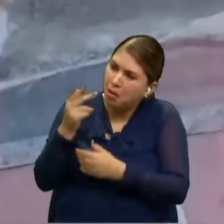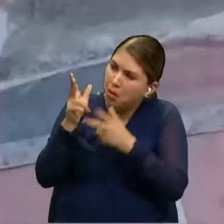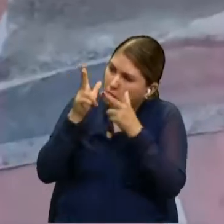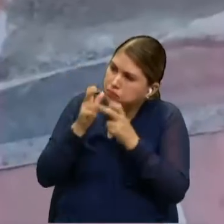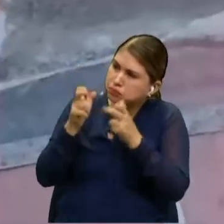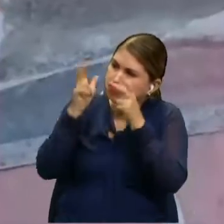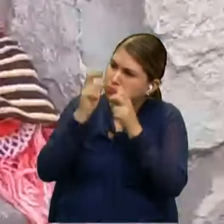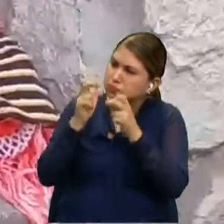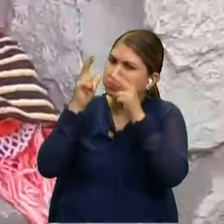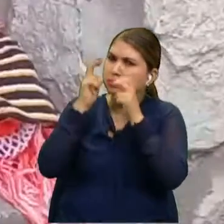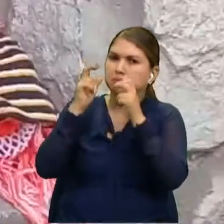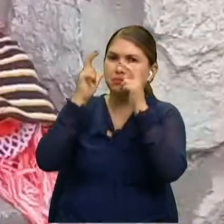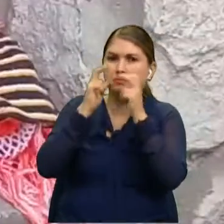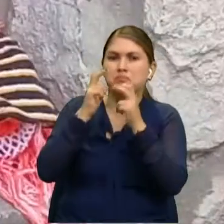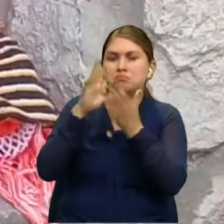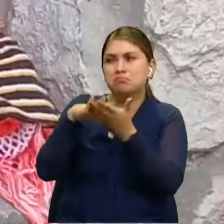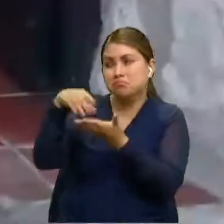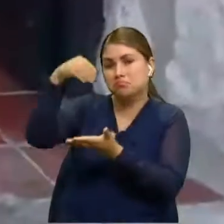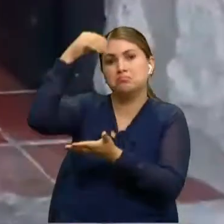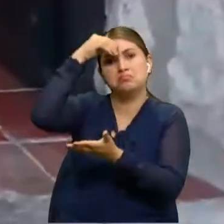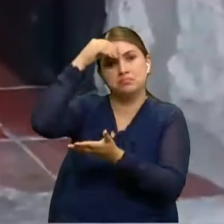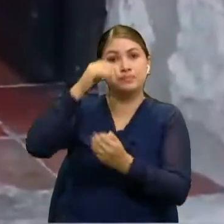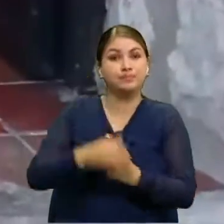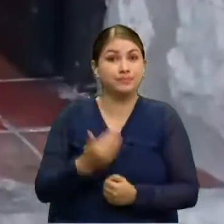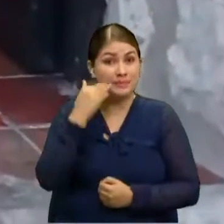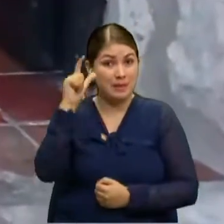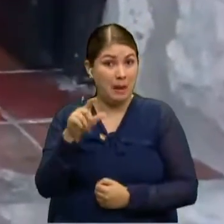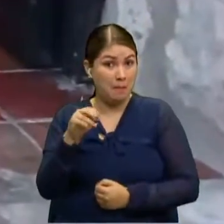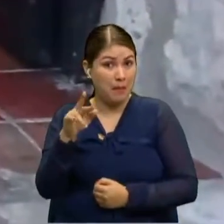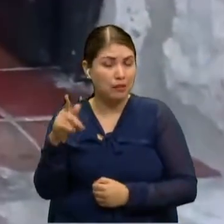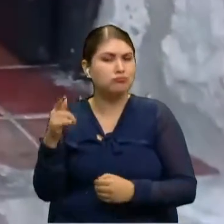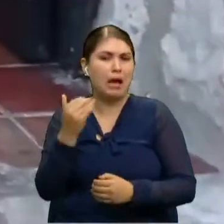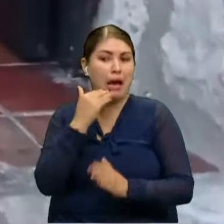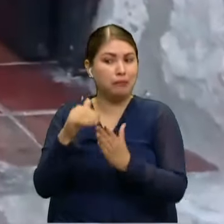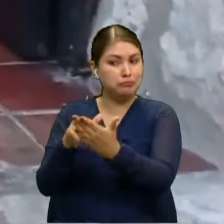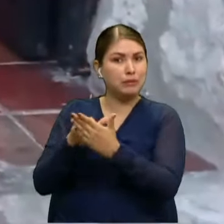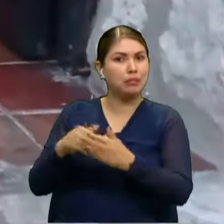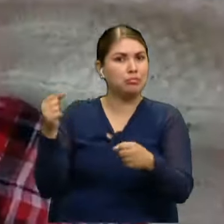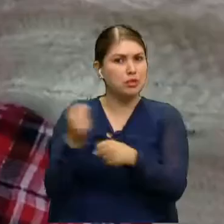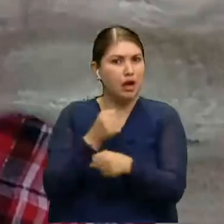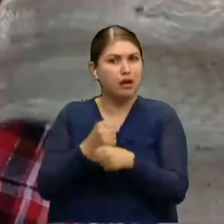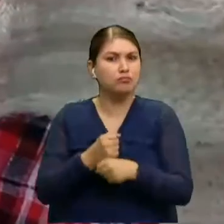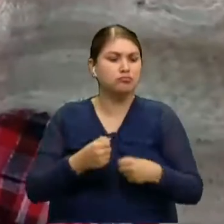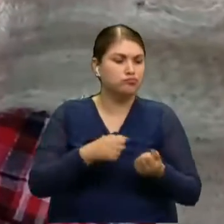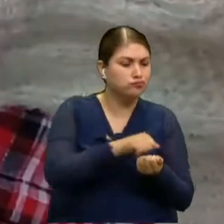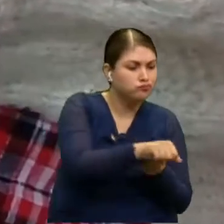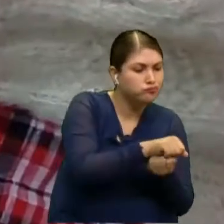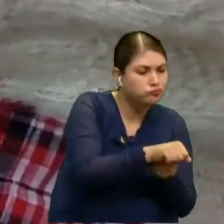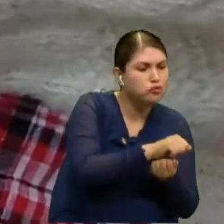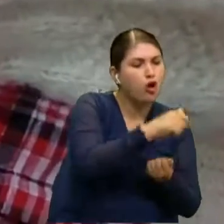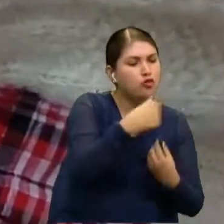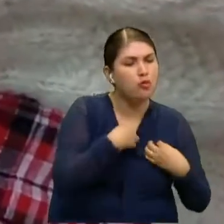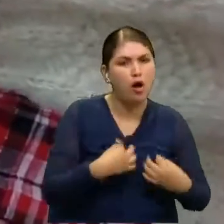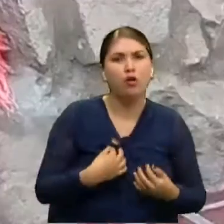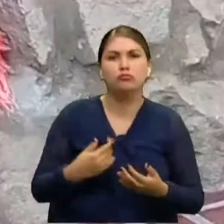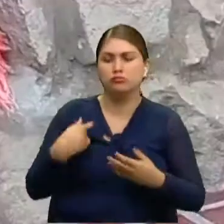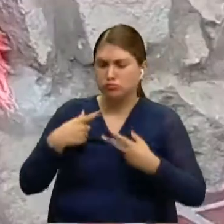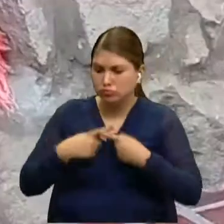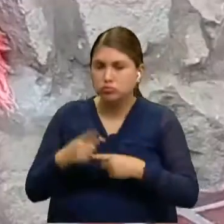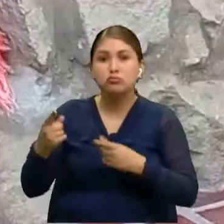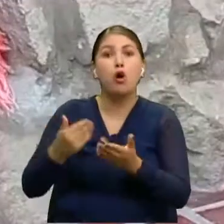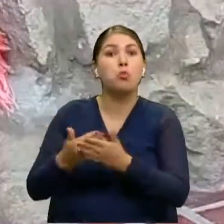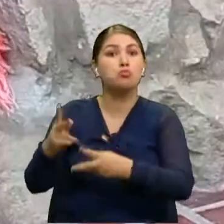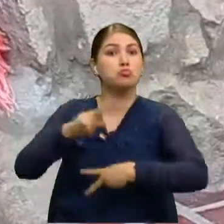mirando casi aprendí más. Doña María es ejemplo de trabajo. Lavando ropa ajena y tejiendo, se compró su casa.